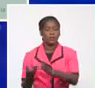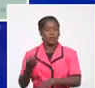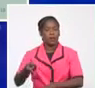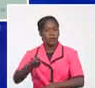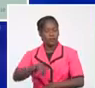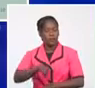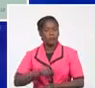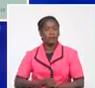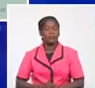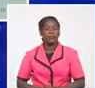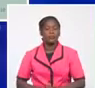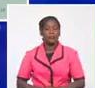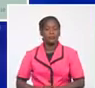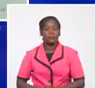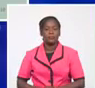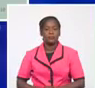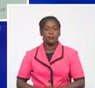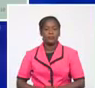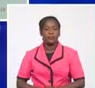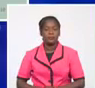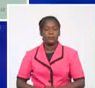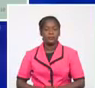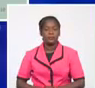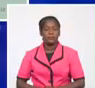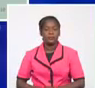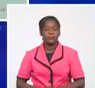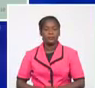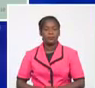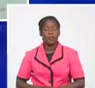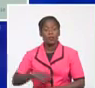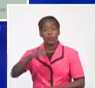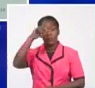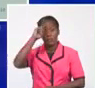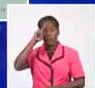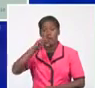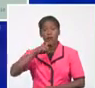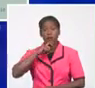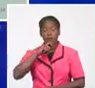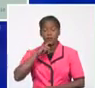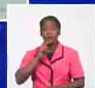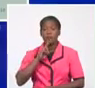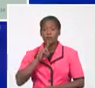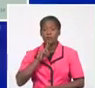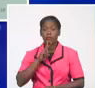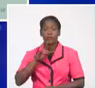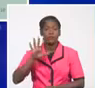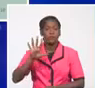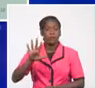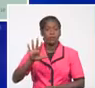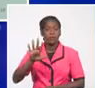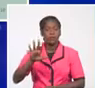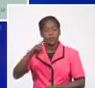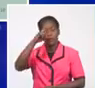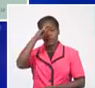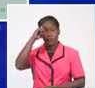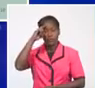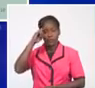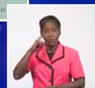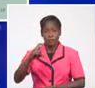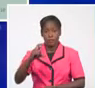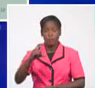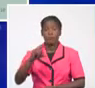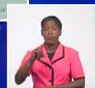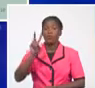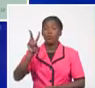que la jornada anterior. Sagua la Grande con el mayor número, 5, Santa Clara y Cifuentes con 2 cada